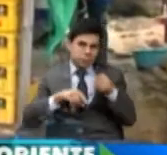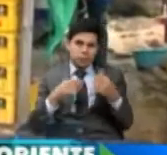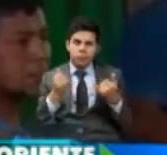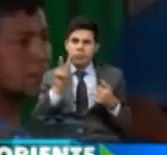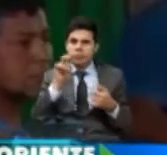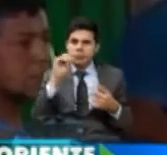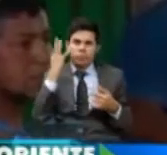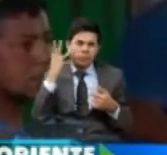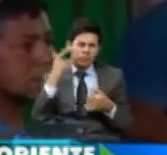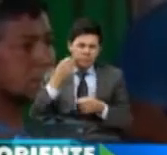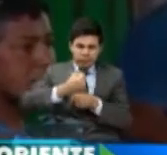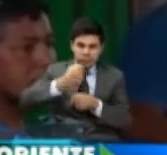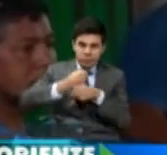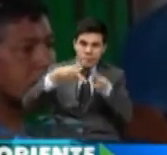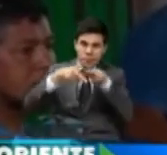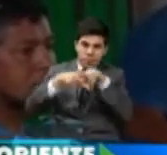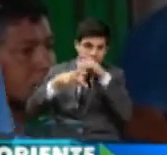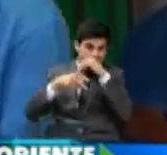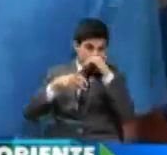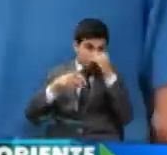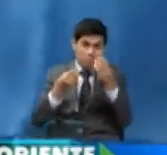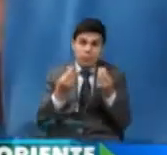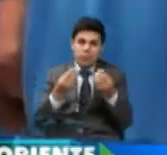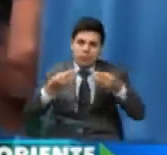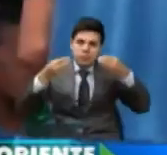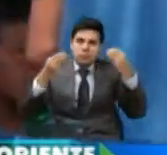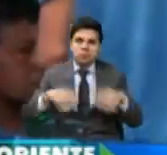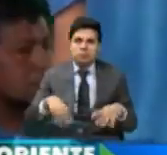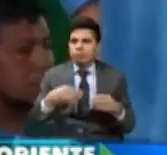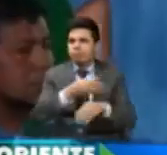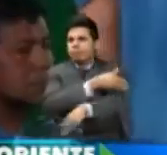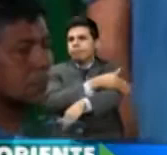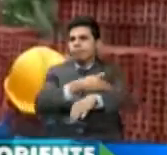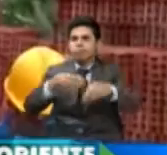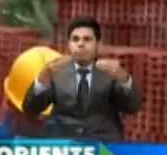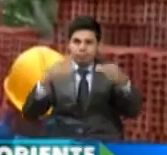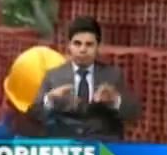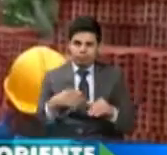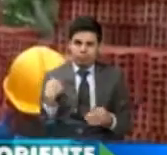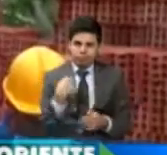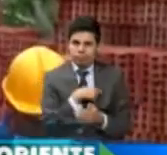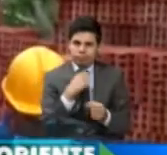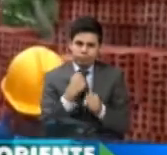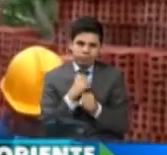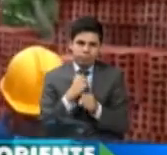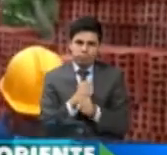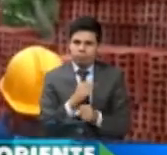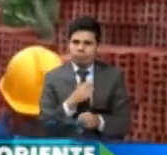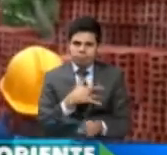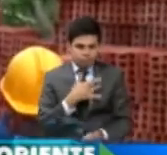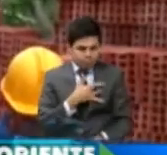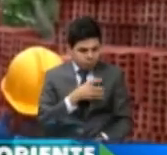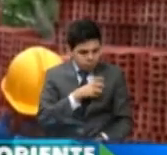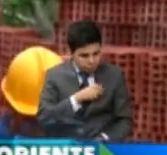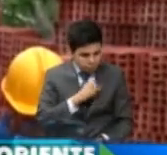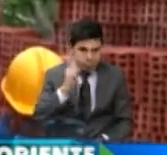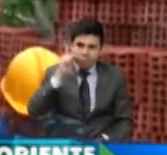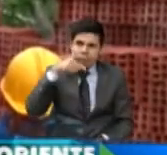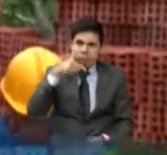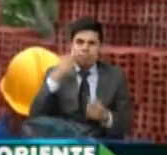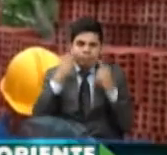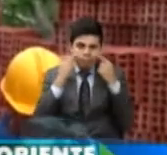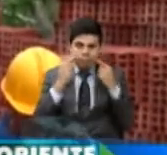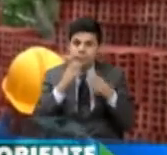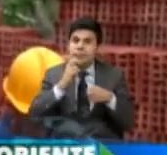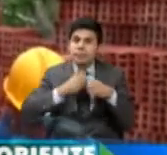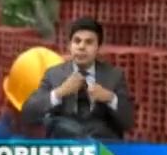cese de actividades en la ladrillera, las pérdidas son incalculables. La que tenemos, y la verdad me siento triste y le dan unas ganas de llorar